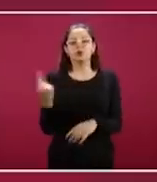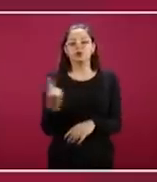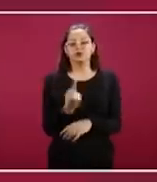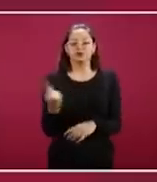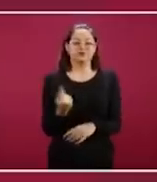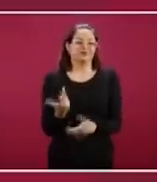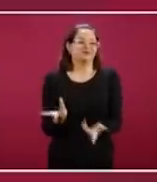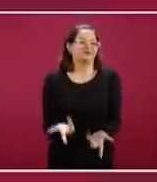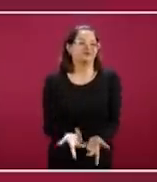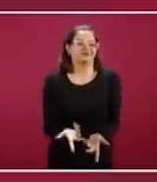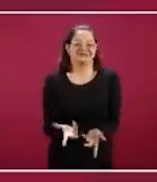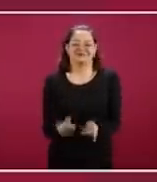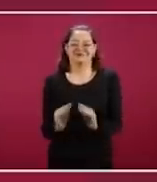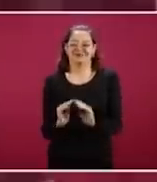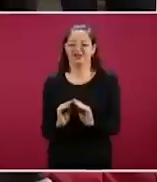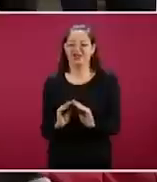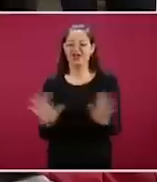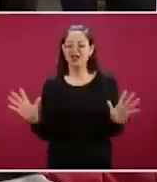obvias,